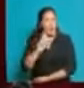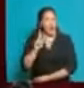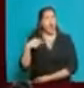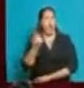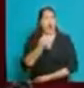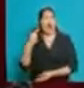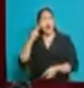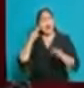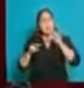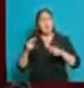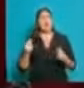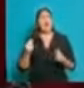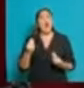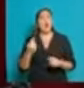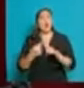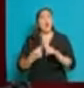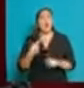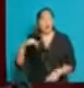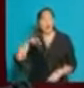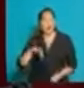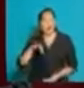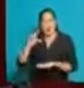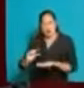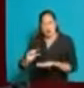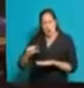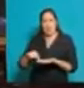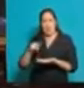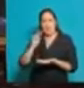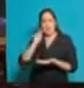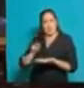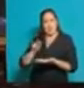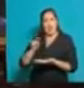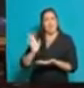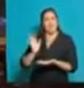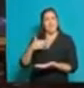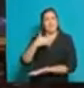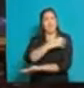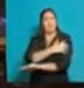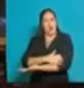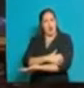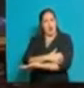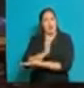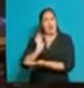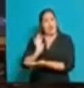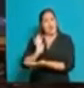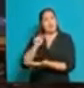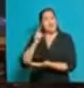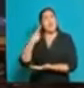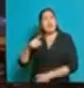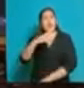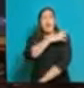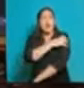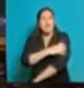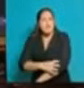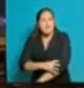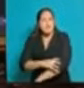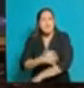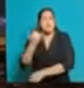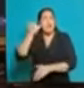bolsillo, por supuesto, muy importante. La pobreza y ese núcleo duro de pobreza